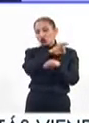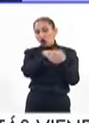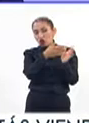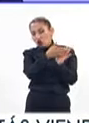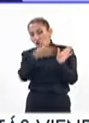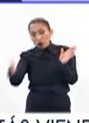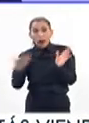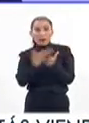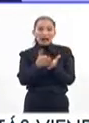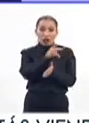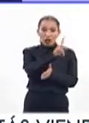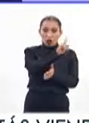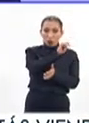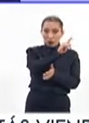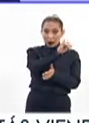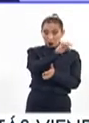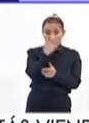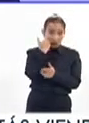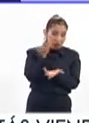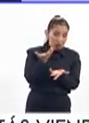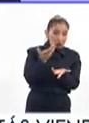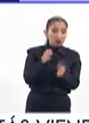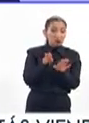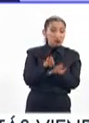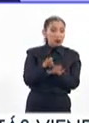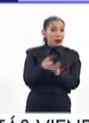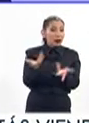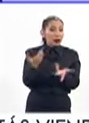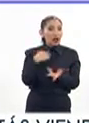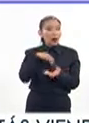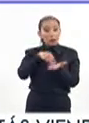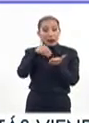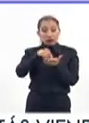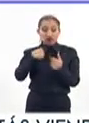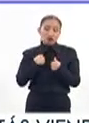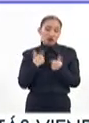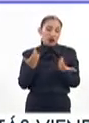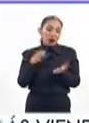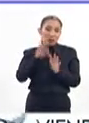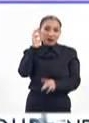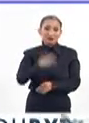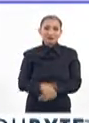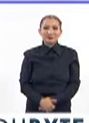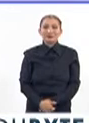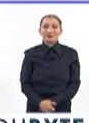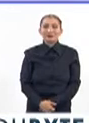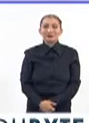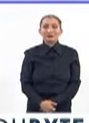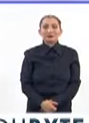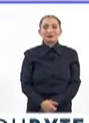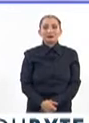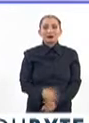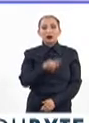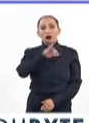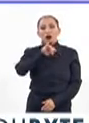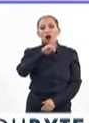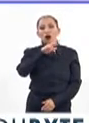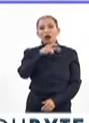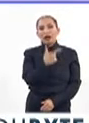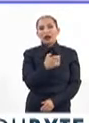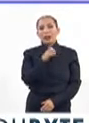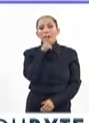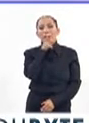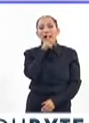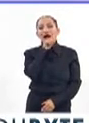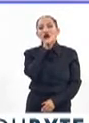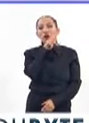demás aparte de Lupercio, pero lo que quieran enterarse sobre el marrano yo, pues ahí lo van a encontrar. Jorge René López, papá